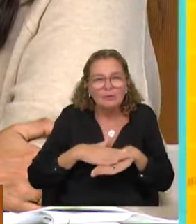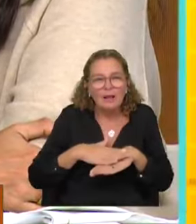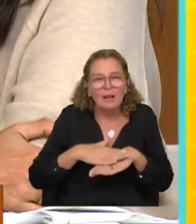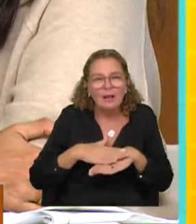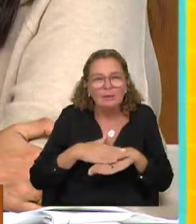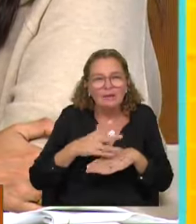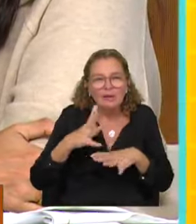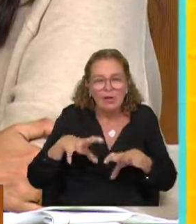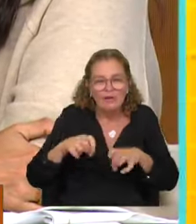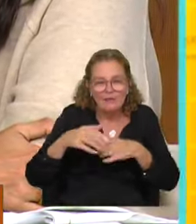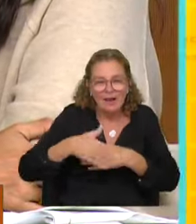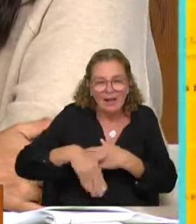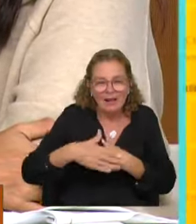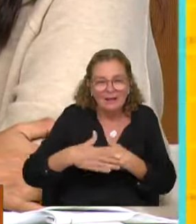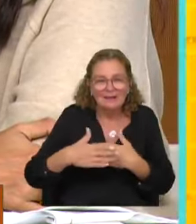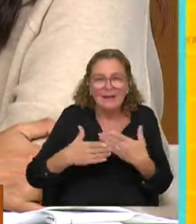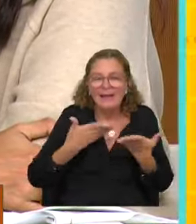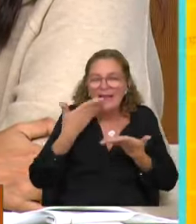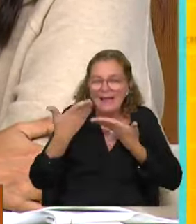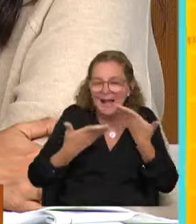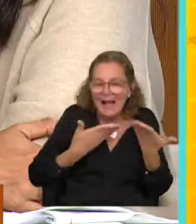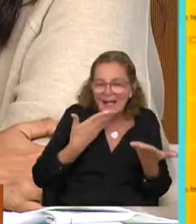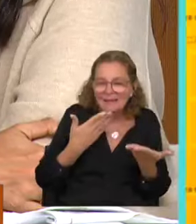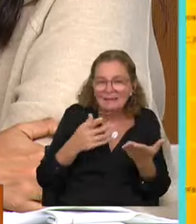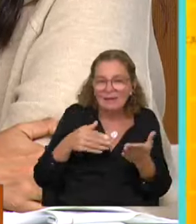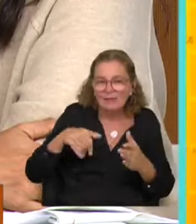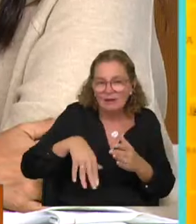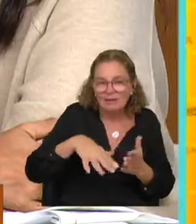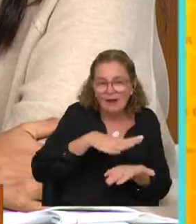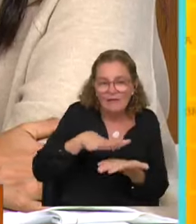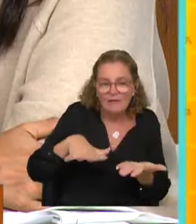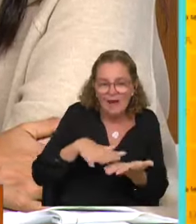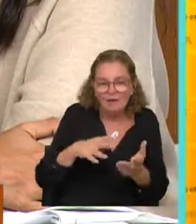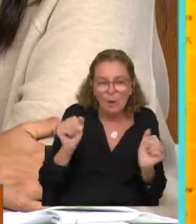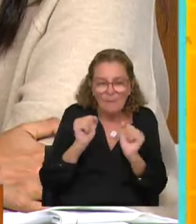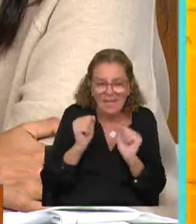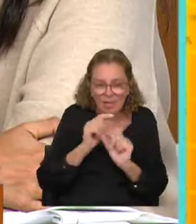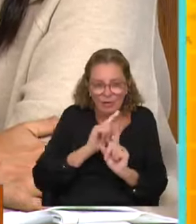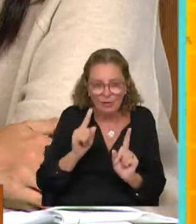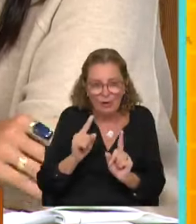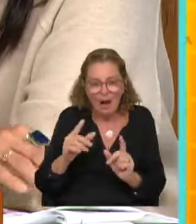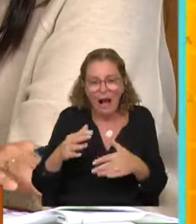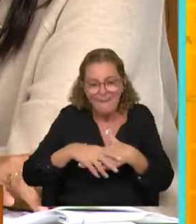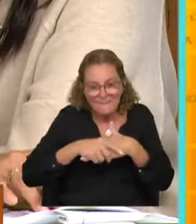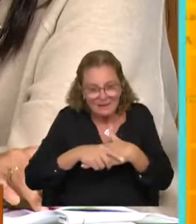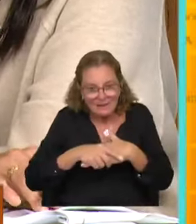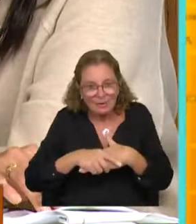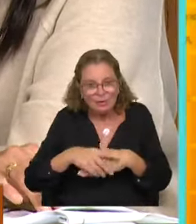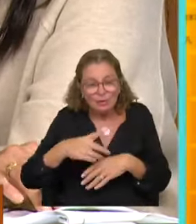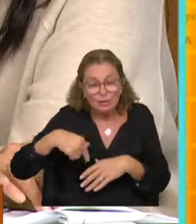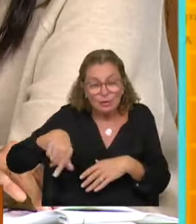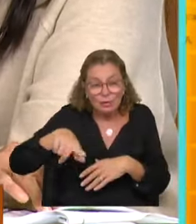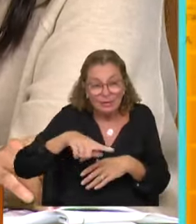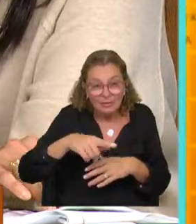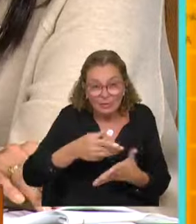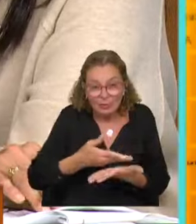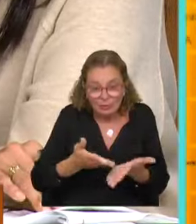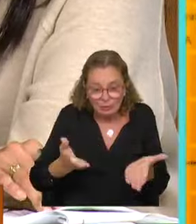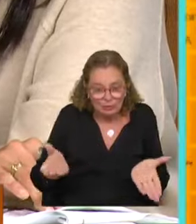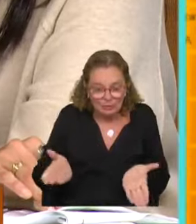de calle que pueda transitar por su barrio sin miedo que pueda tener amigos con los que relacionarse todo todas esas